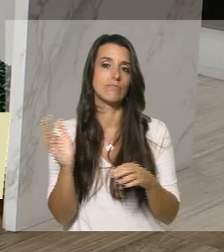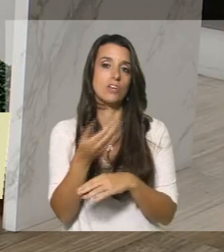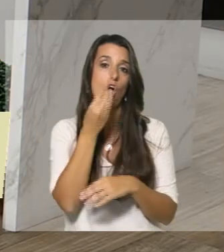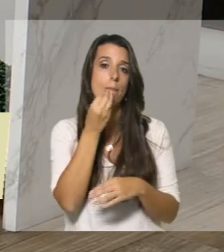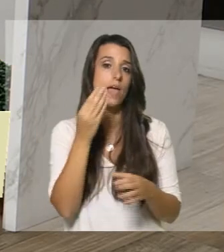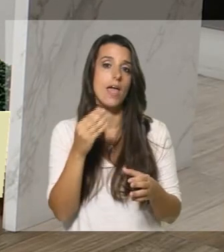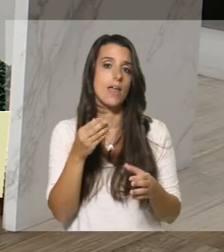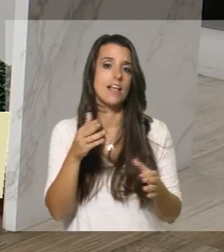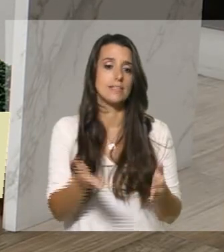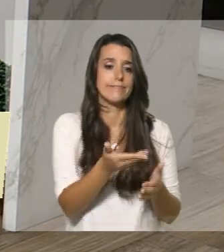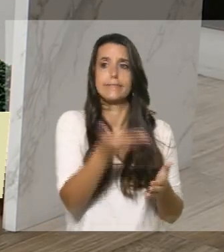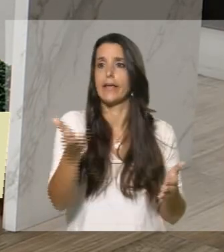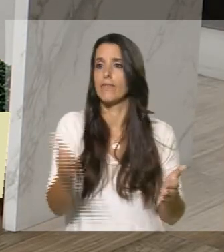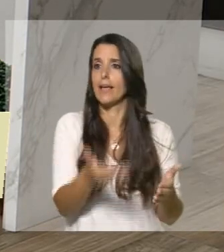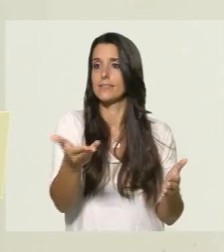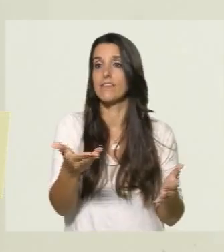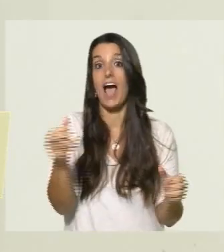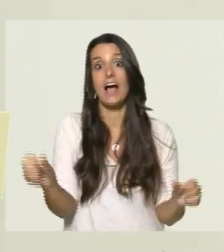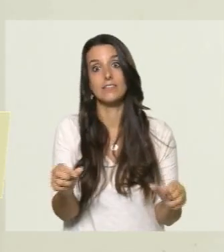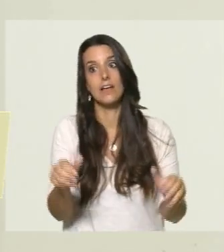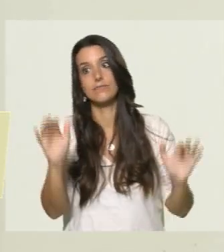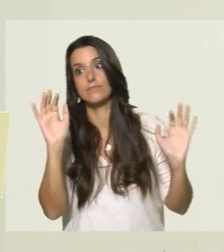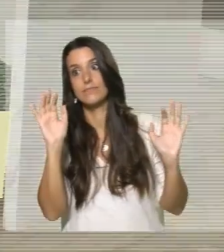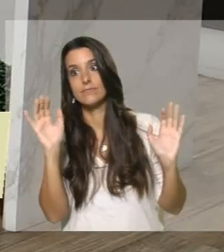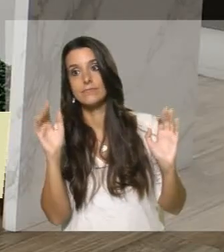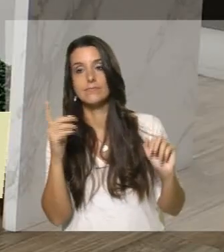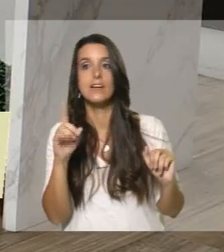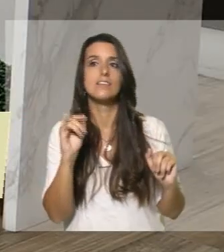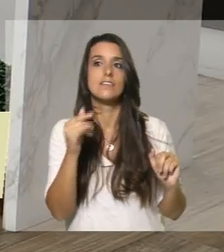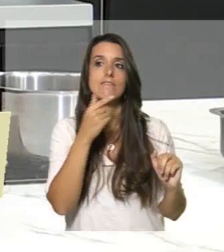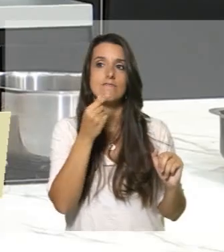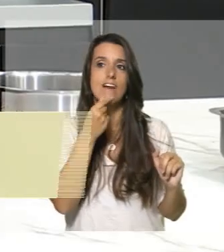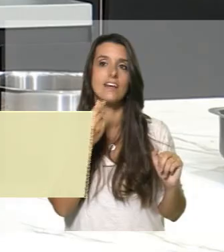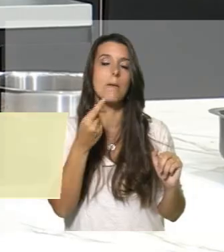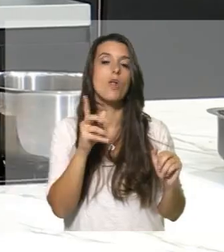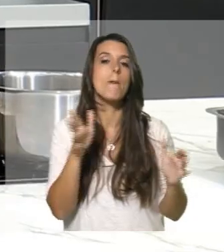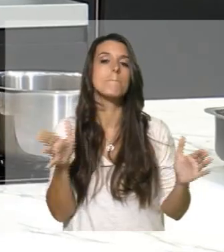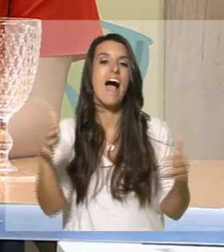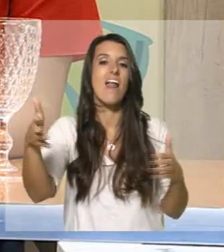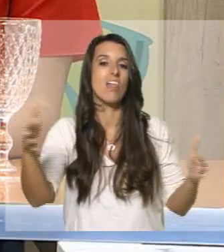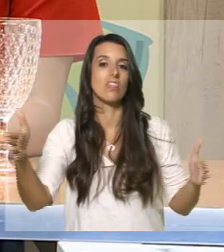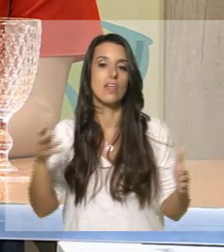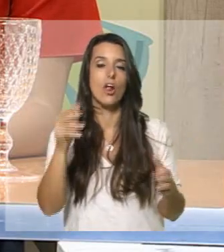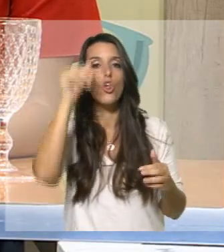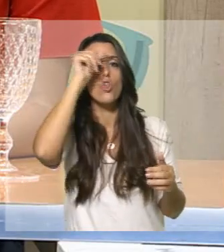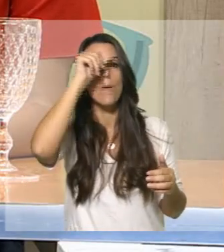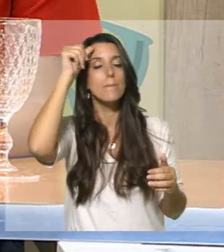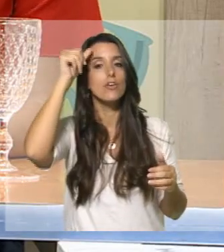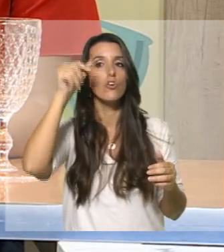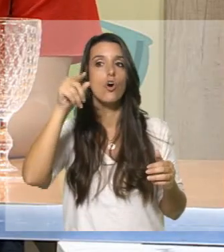de servir. Claro. De hacer, sí. Bueno, no, de hacer es más cantidad, fácil, pero... Es más cantidad. El domingo dice que va a